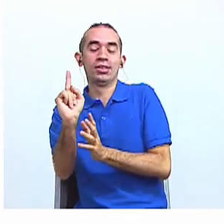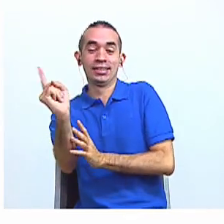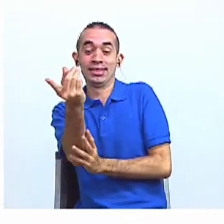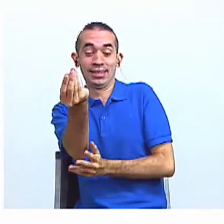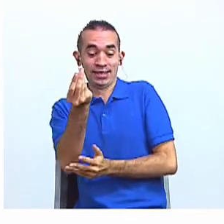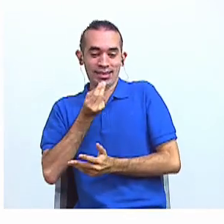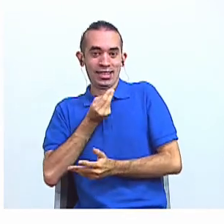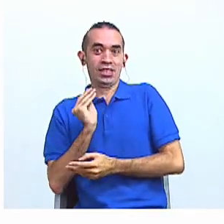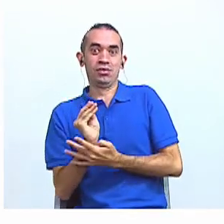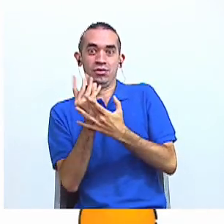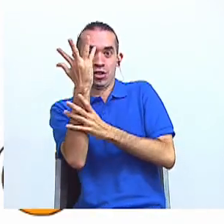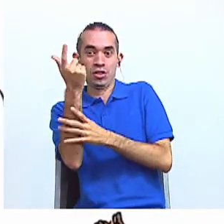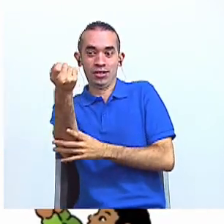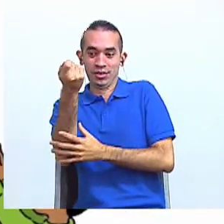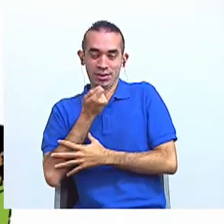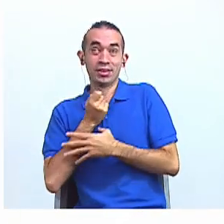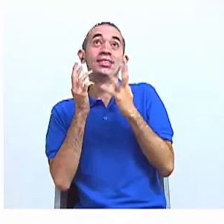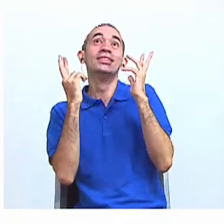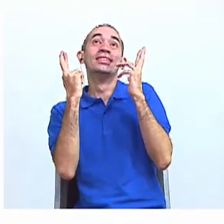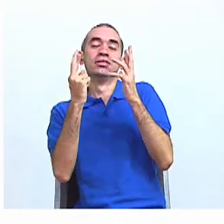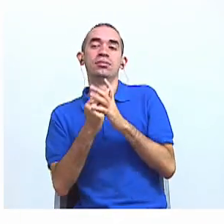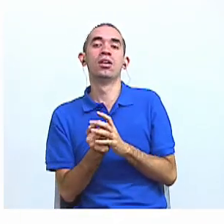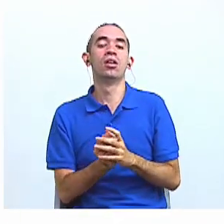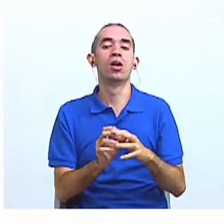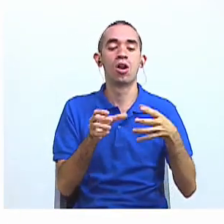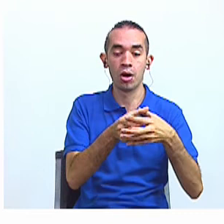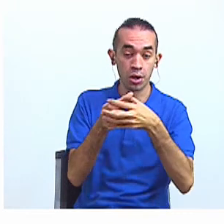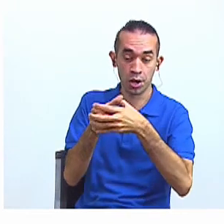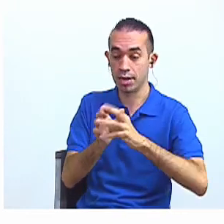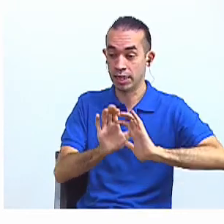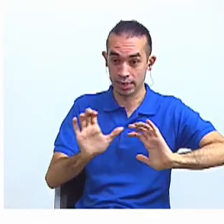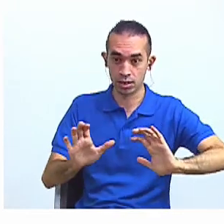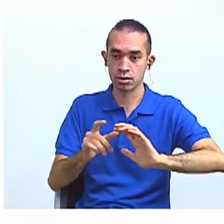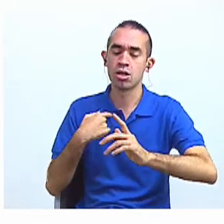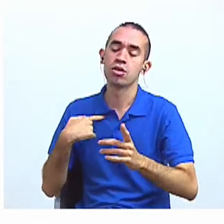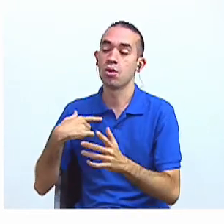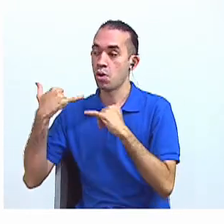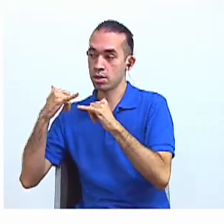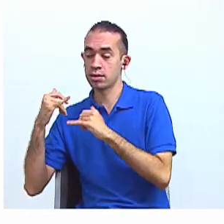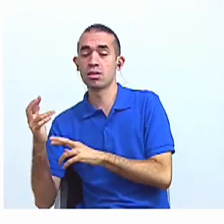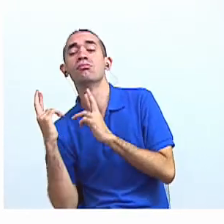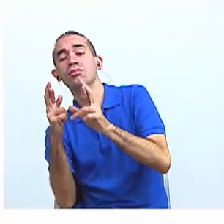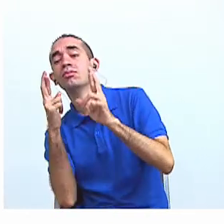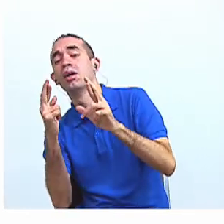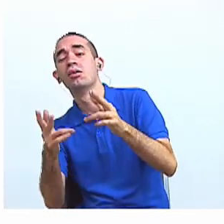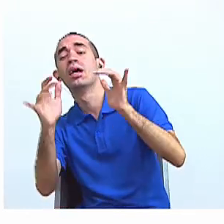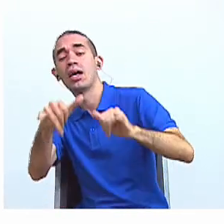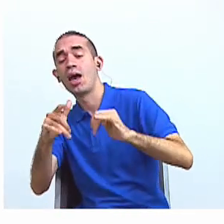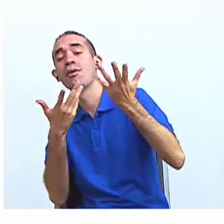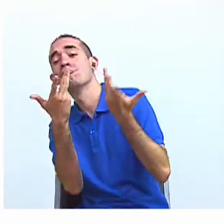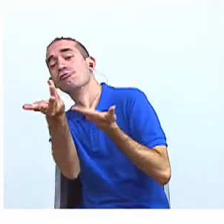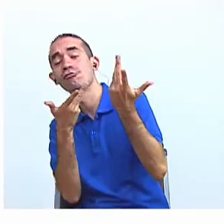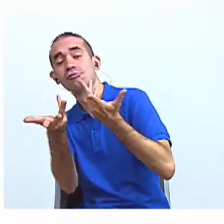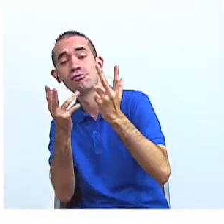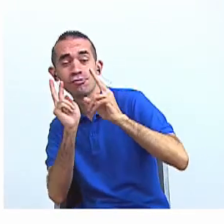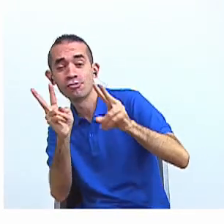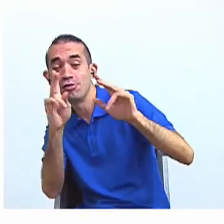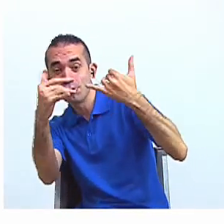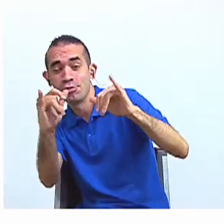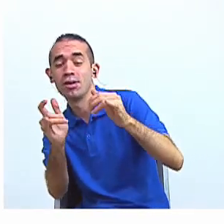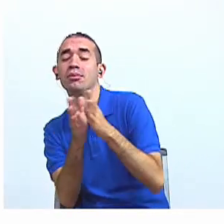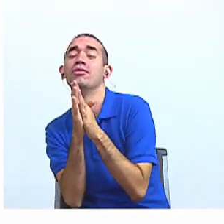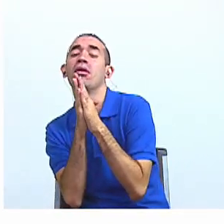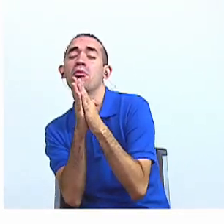último, pasan los chiquillos del pueblo que lo visitan y Amal les obsequia sus juguetes a fin de que se queden con él para mirarlos